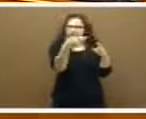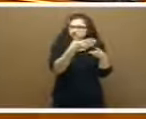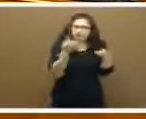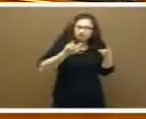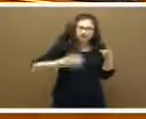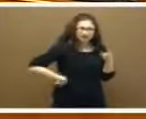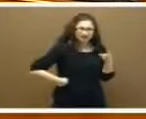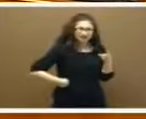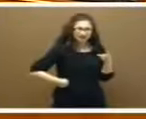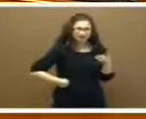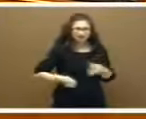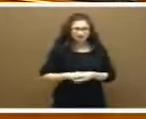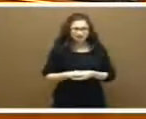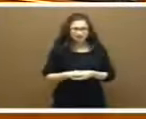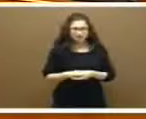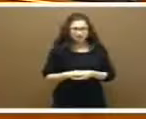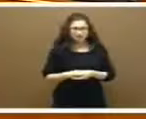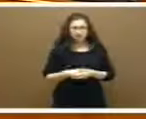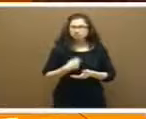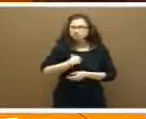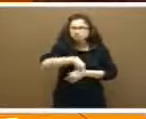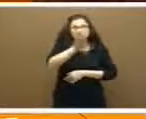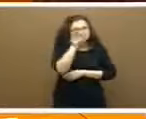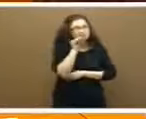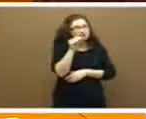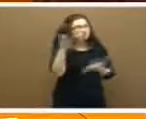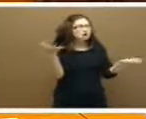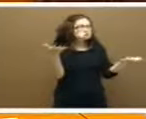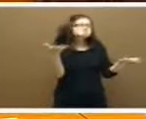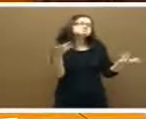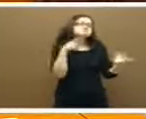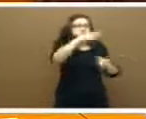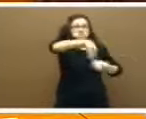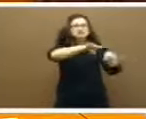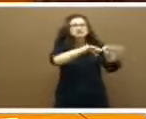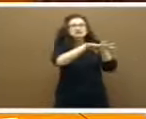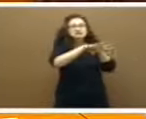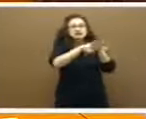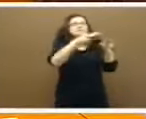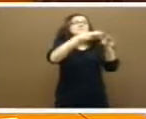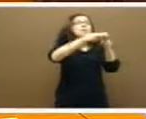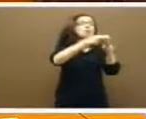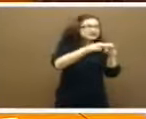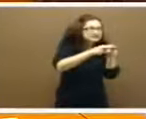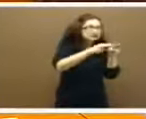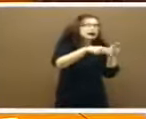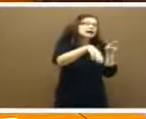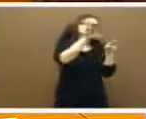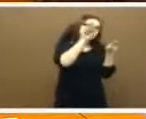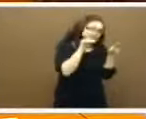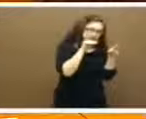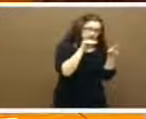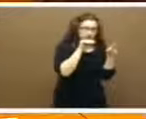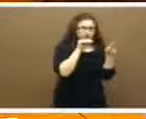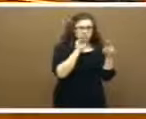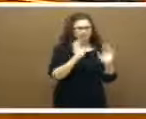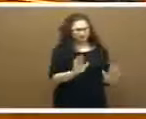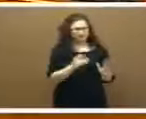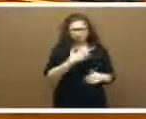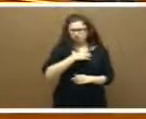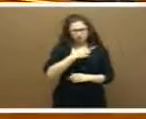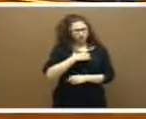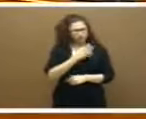siguiente? Puedo entender su crítica políticamente hablando, pero no me